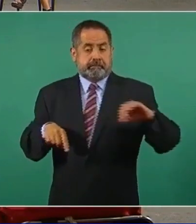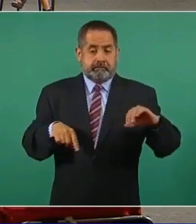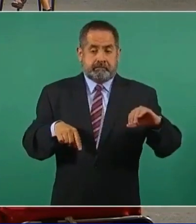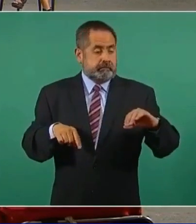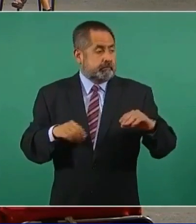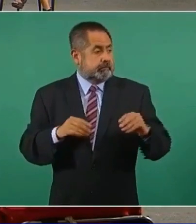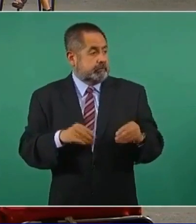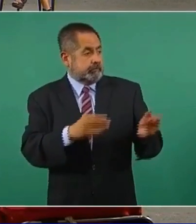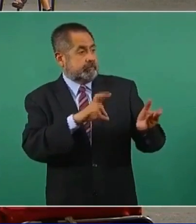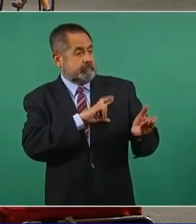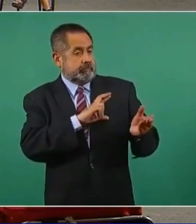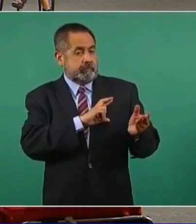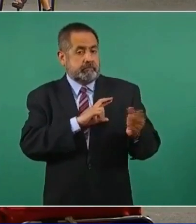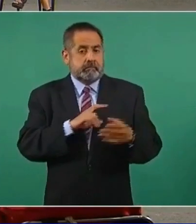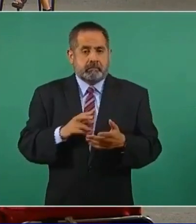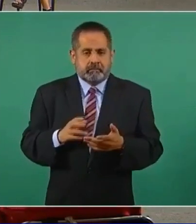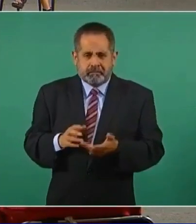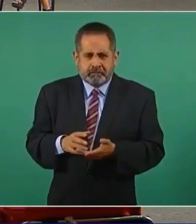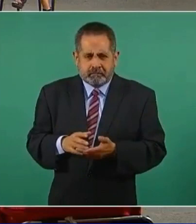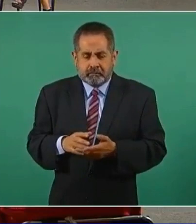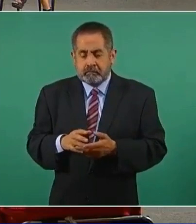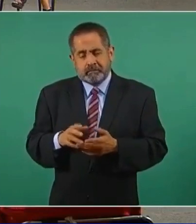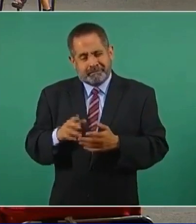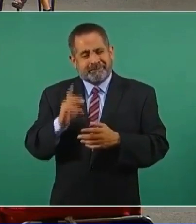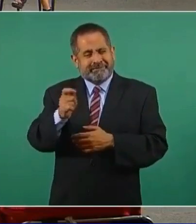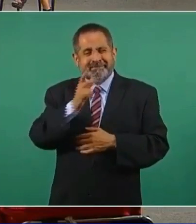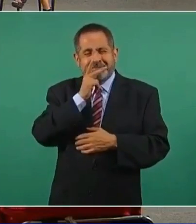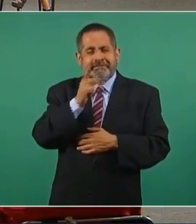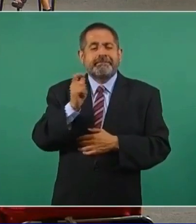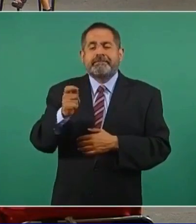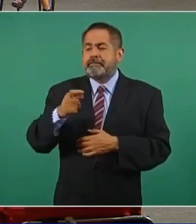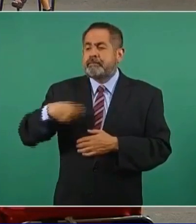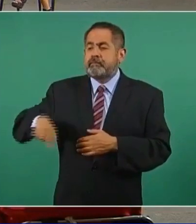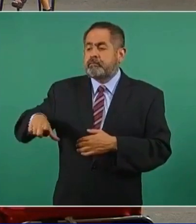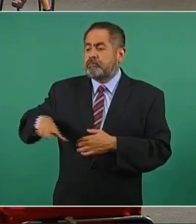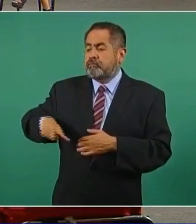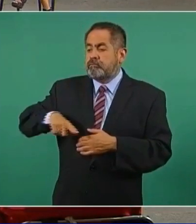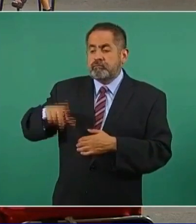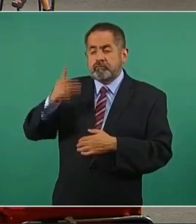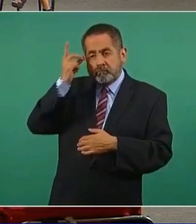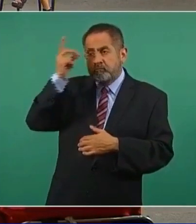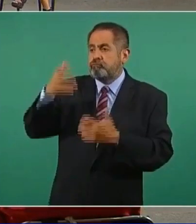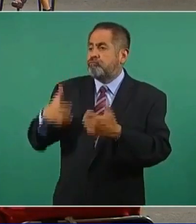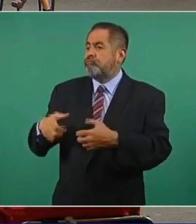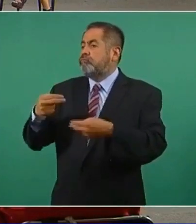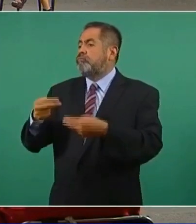contara, que no fuese propietario de las empresas